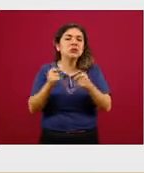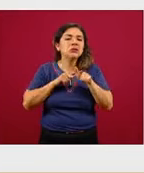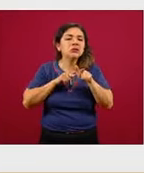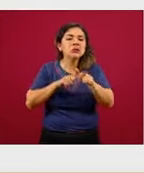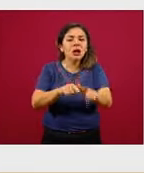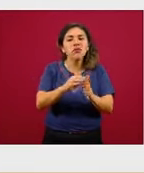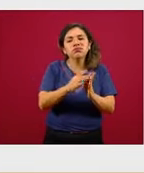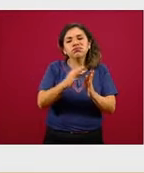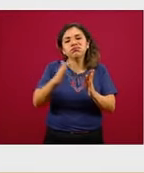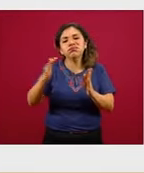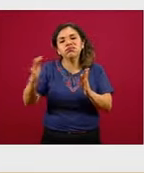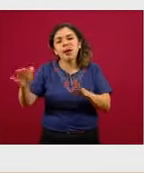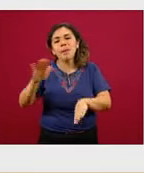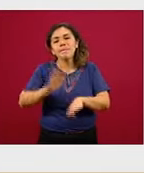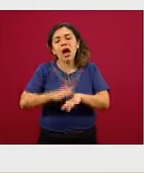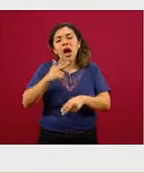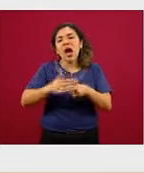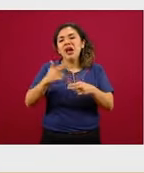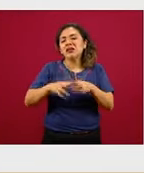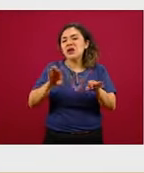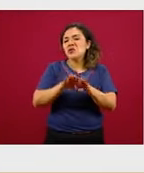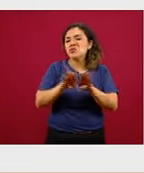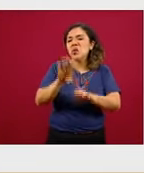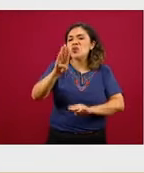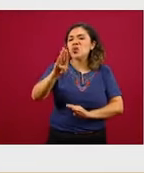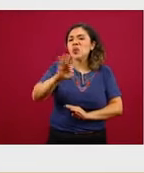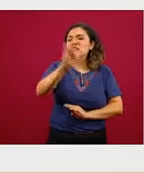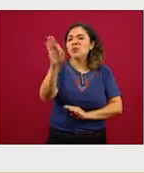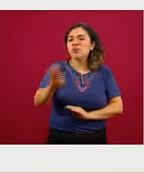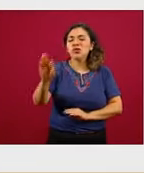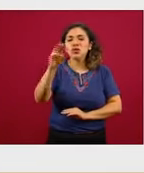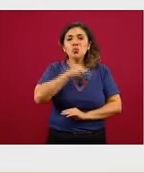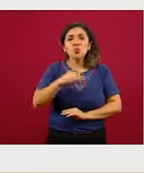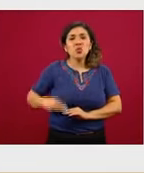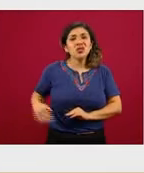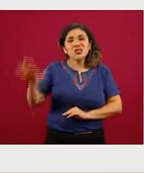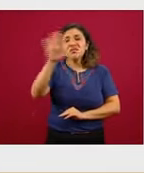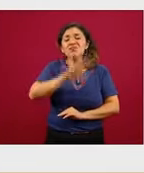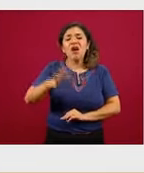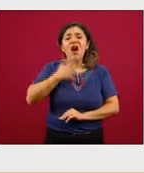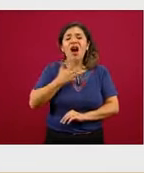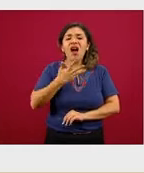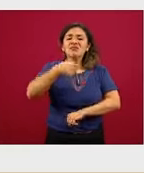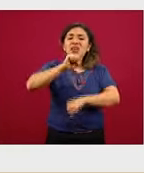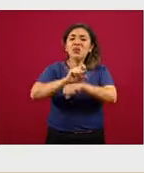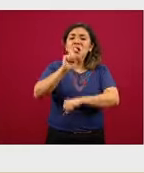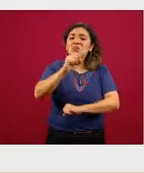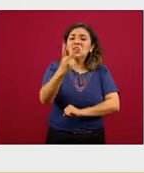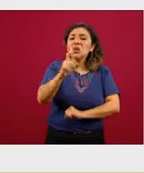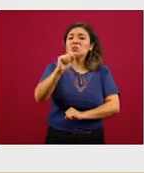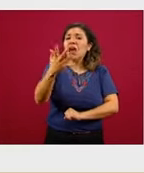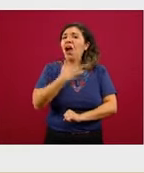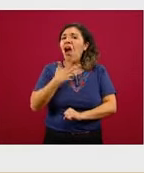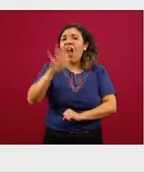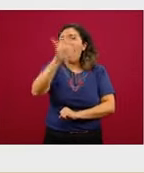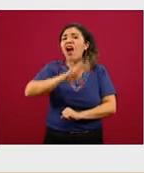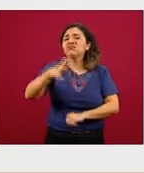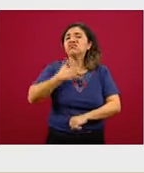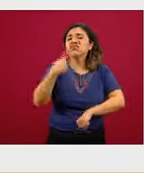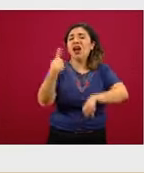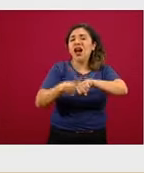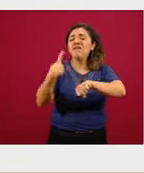continúa la transmisión, prácticamente el 90% de sus municipios ya para la semana 22-23 tenían casos.